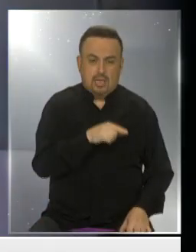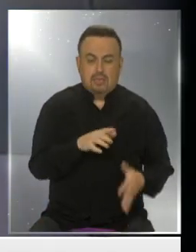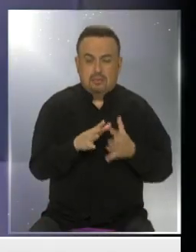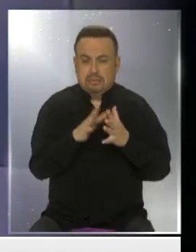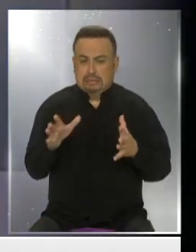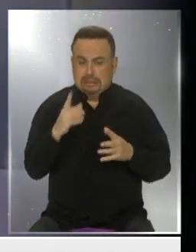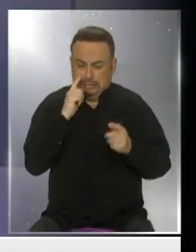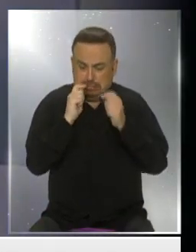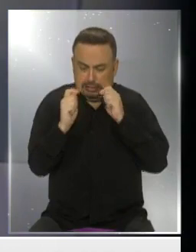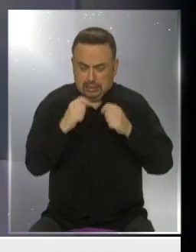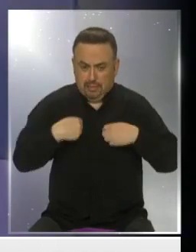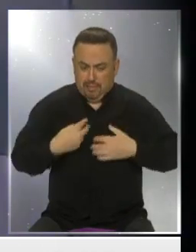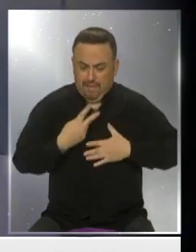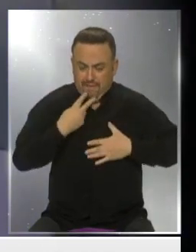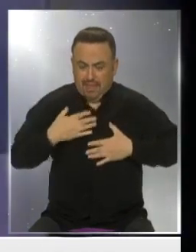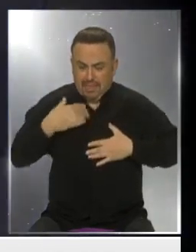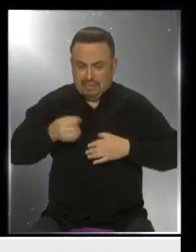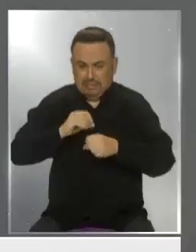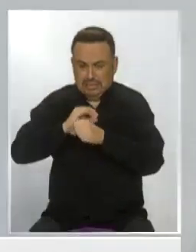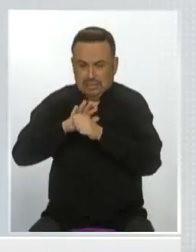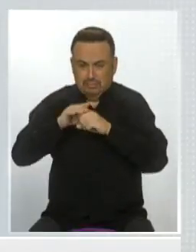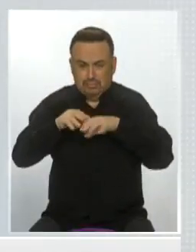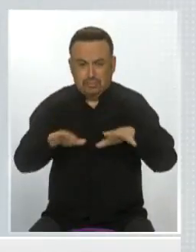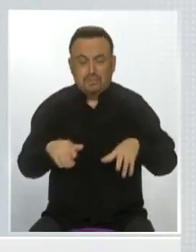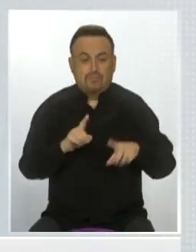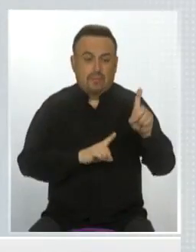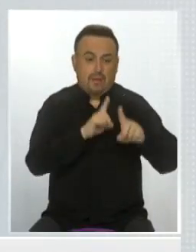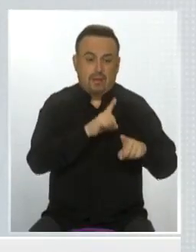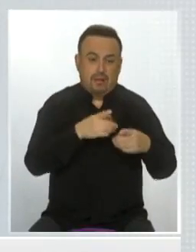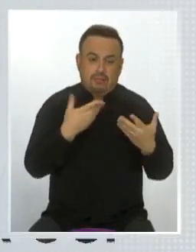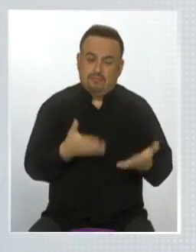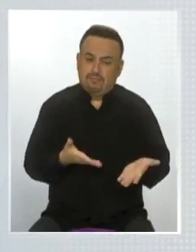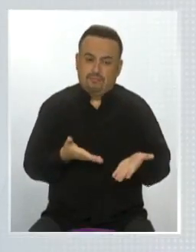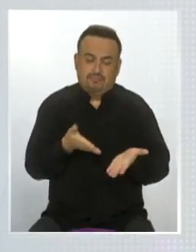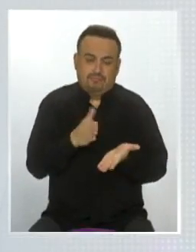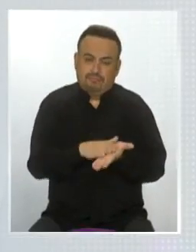arriesgan su vida en medio de la pandemia. Algunos de ellos ya no están.